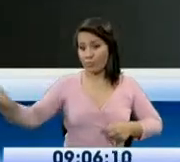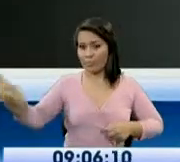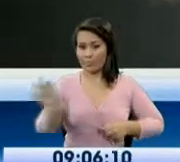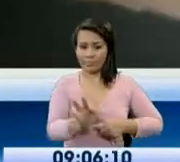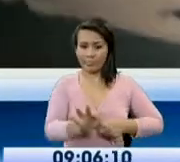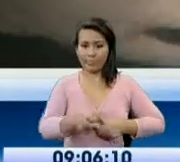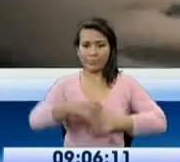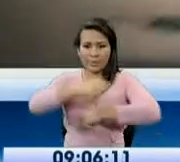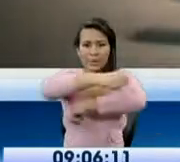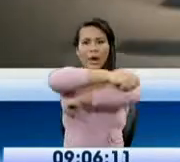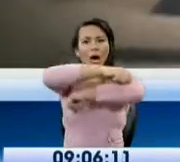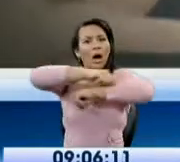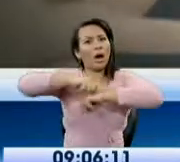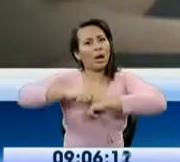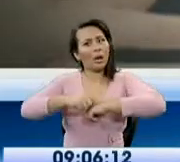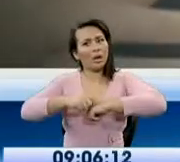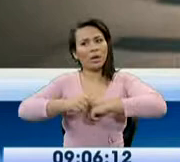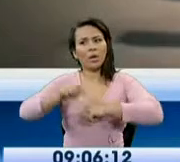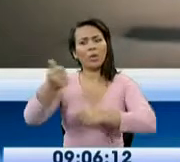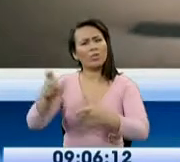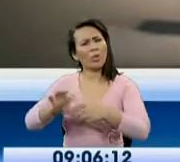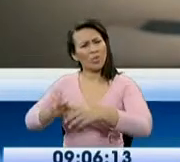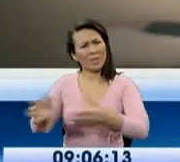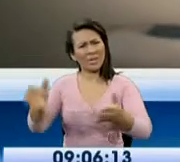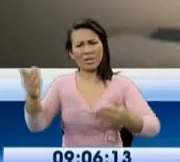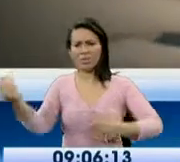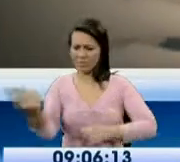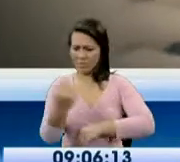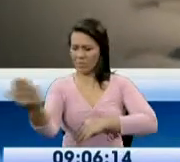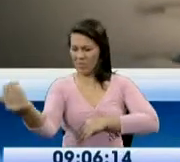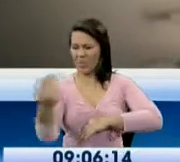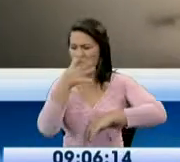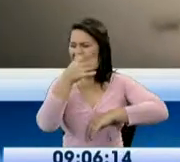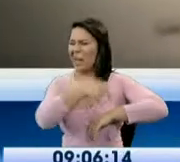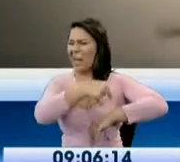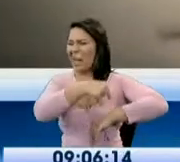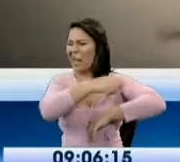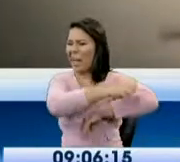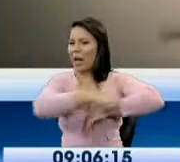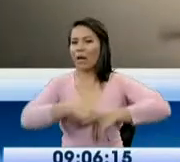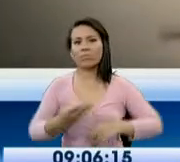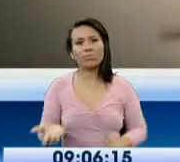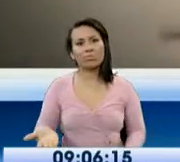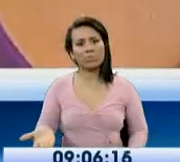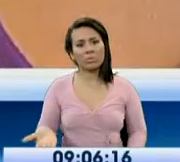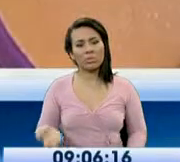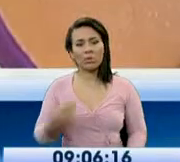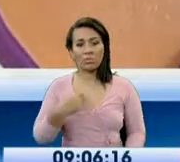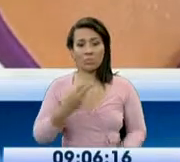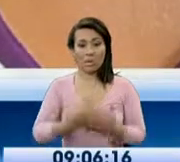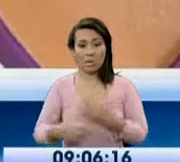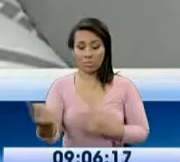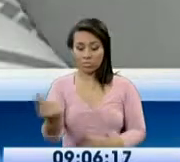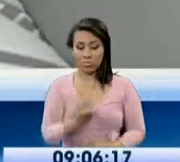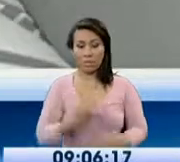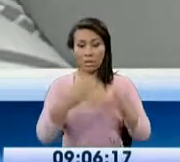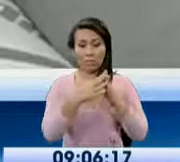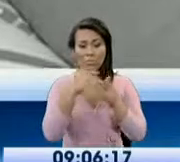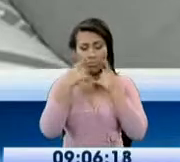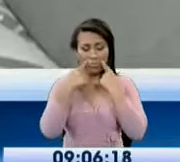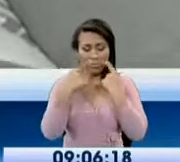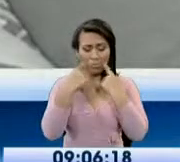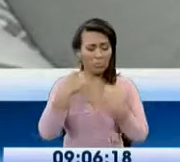brazo con una pluma otro niño. Mi hijo viene llorando, dice que los profesores son malos, que nadie lo